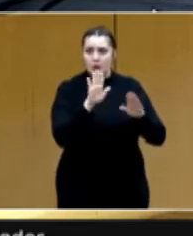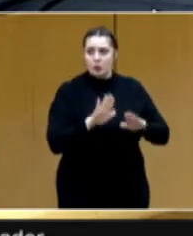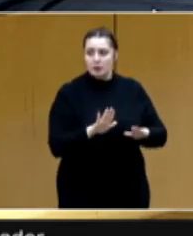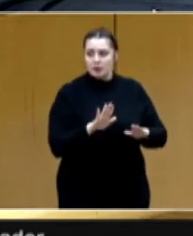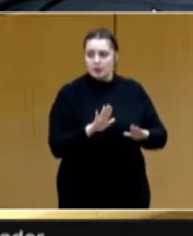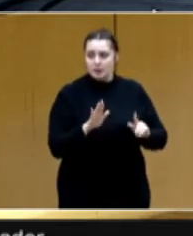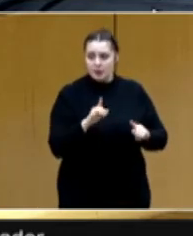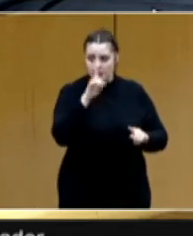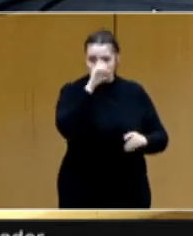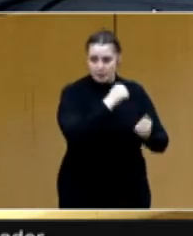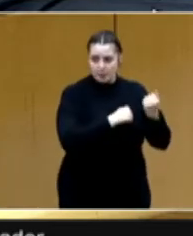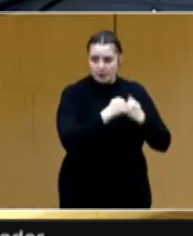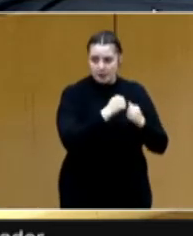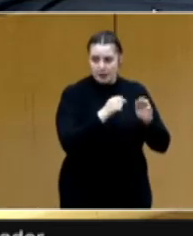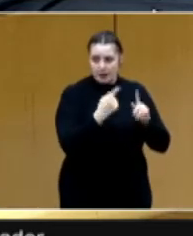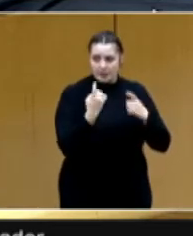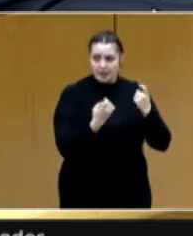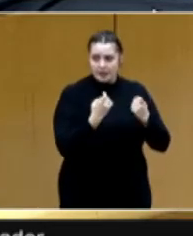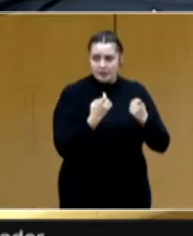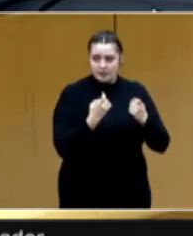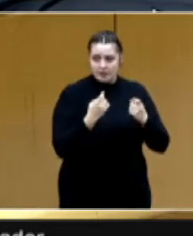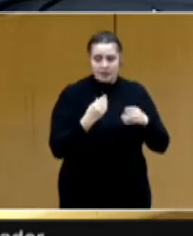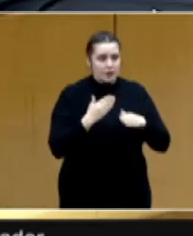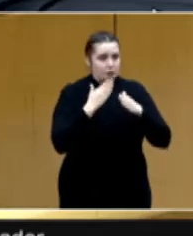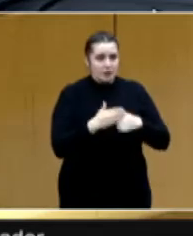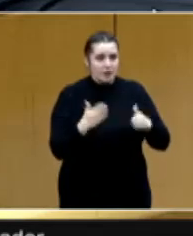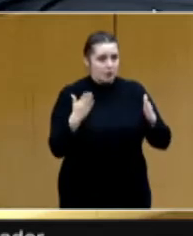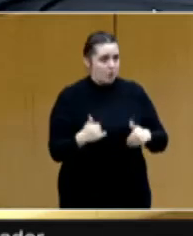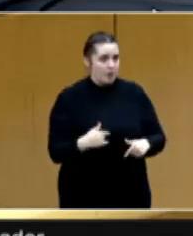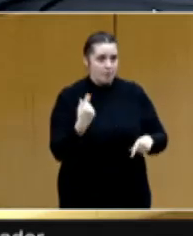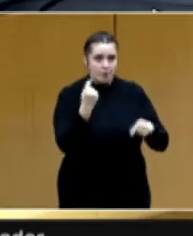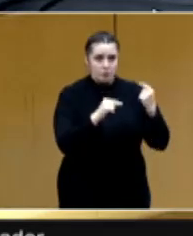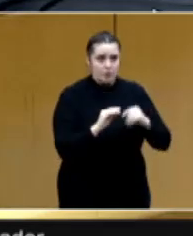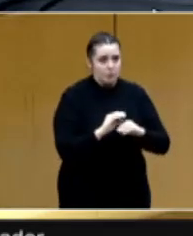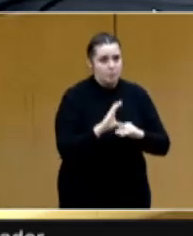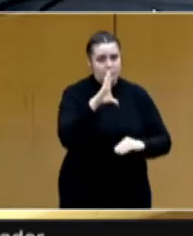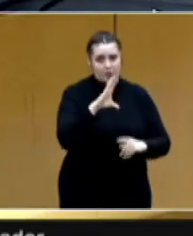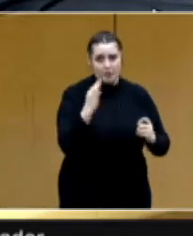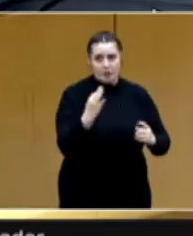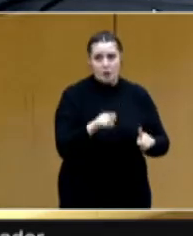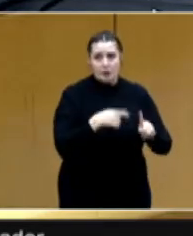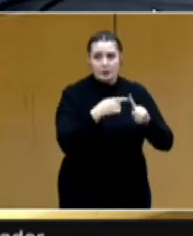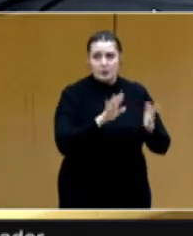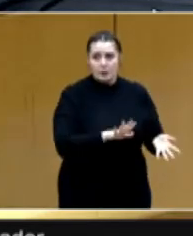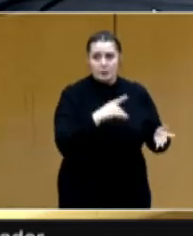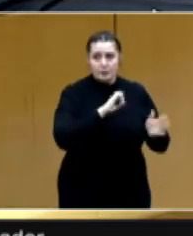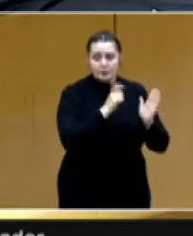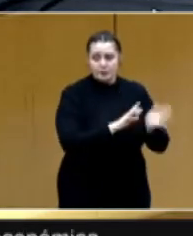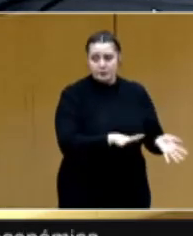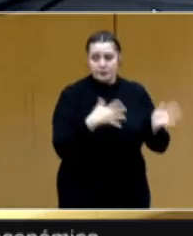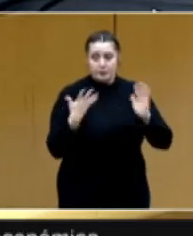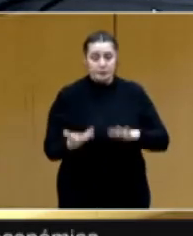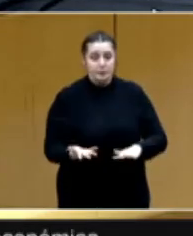económica cada vez es más insuficiente hay que incrementar los recursos presupuestarios para la implementación de la ley pero bueno paradojas